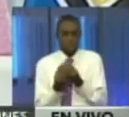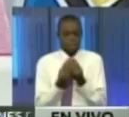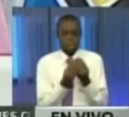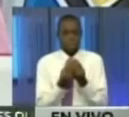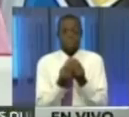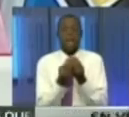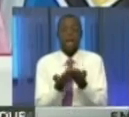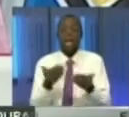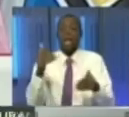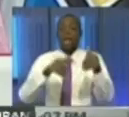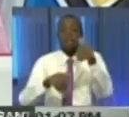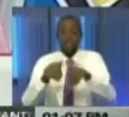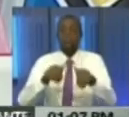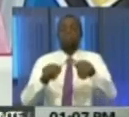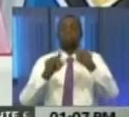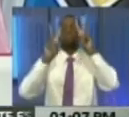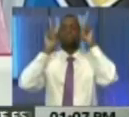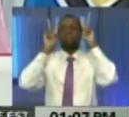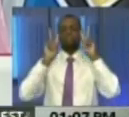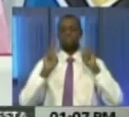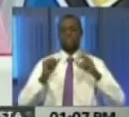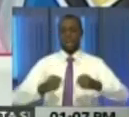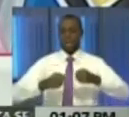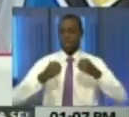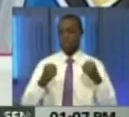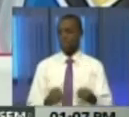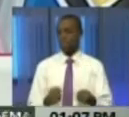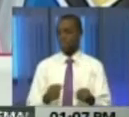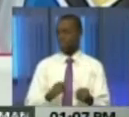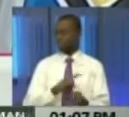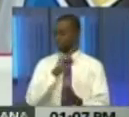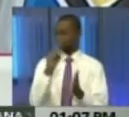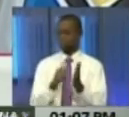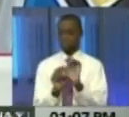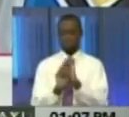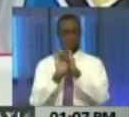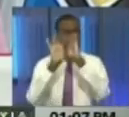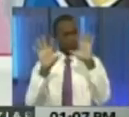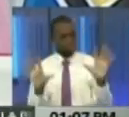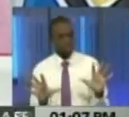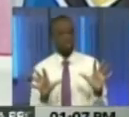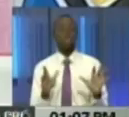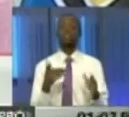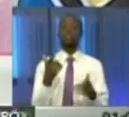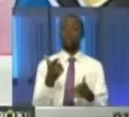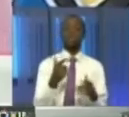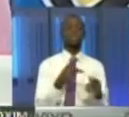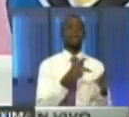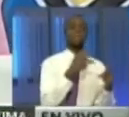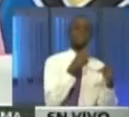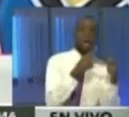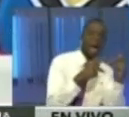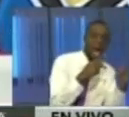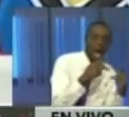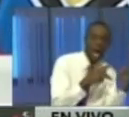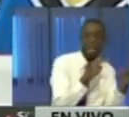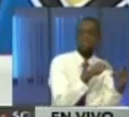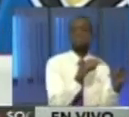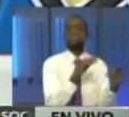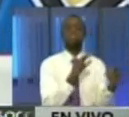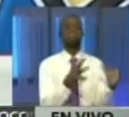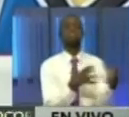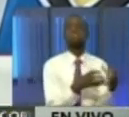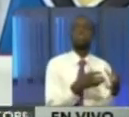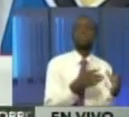Cualquier lesión que pretenda realizarse en contra de esta unión con base en la estrategia partidista hace frágiles los procesos